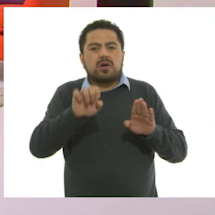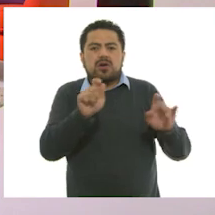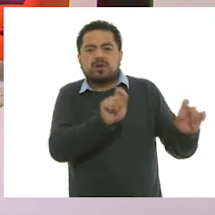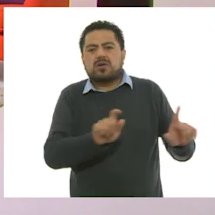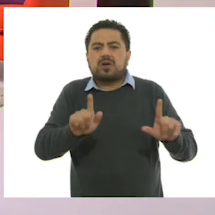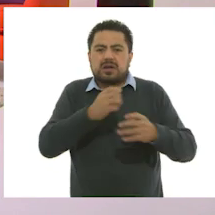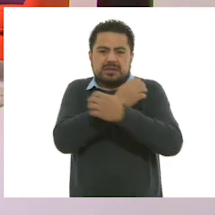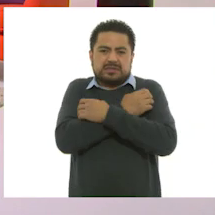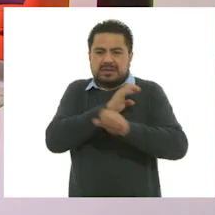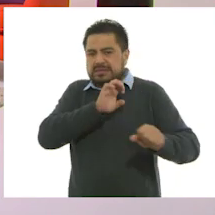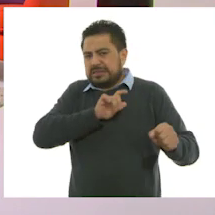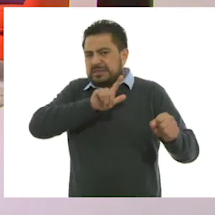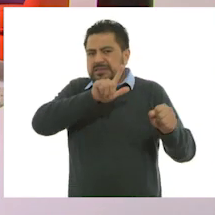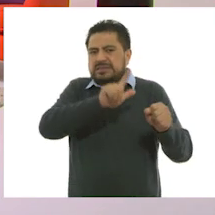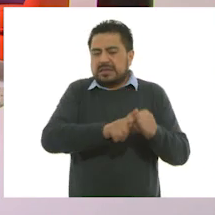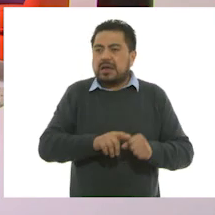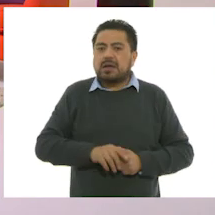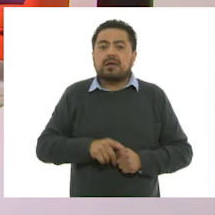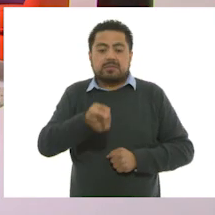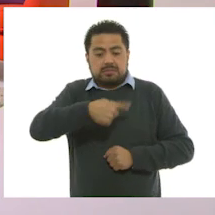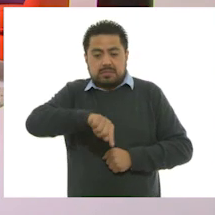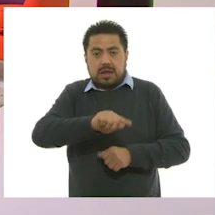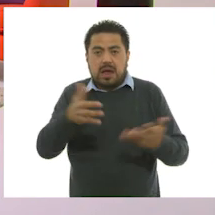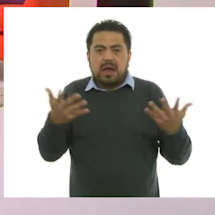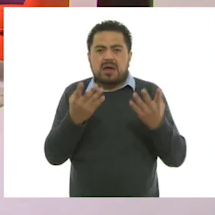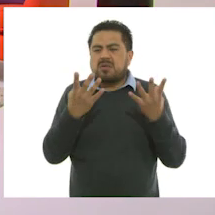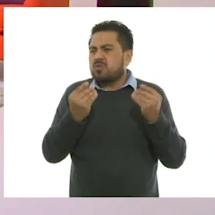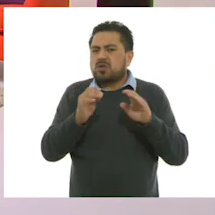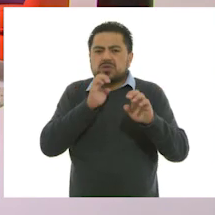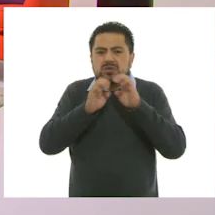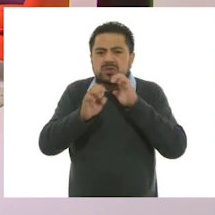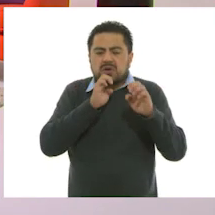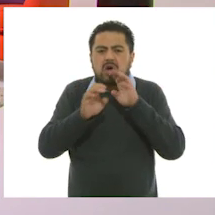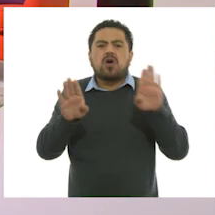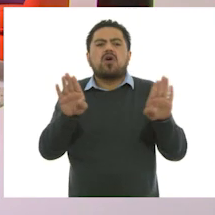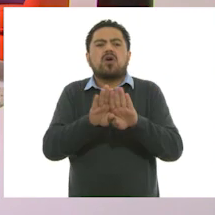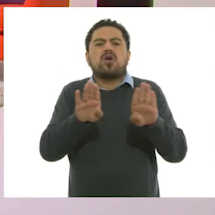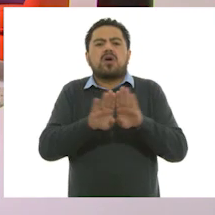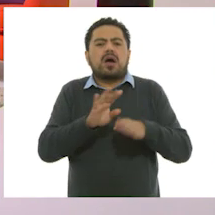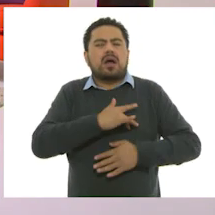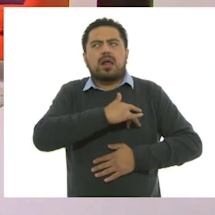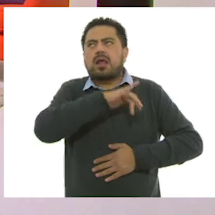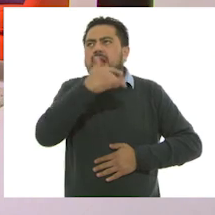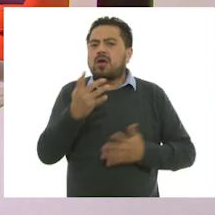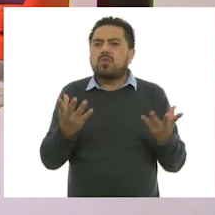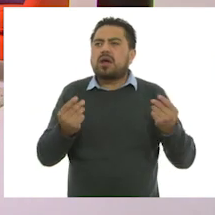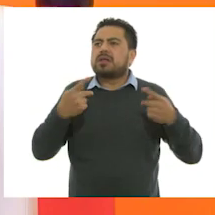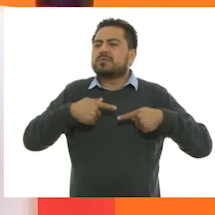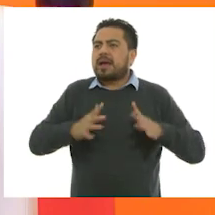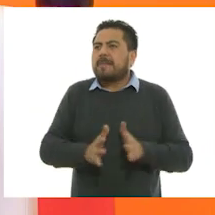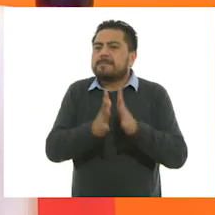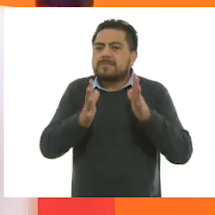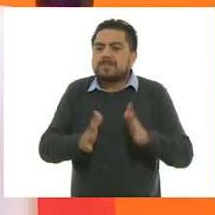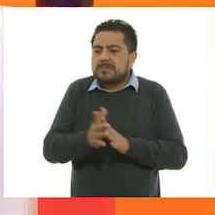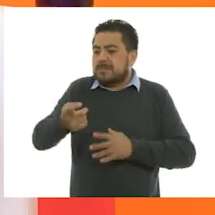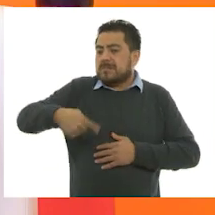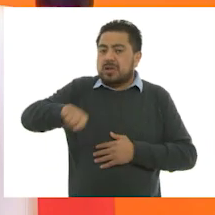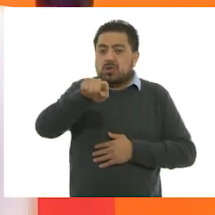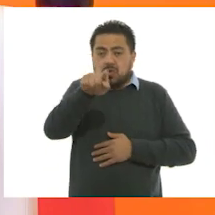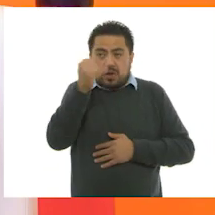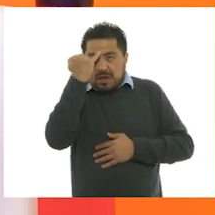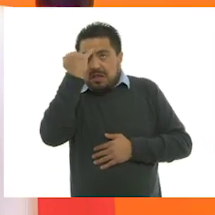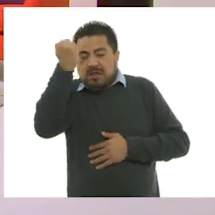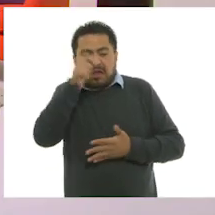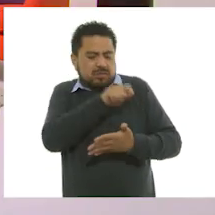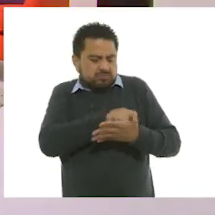de educación especial, Adriana, has realizado muchas entrevistas. ¿Cómo se elaboran? ¿Cuántas personas participan? Tus ideas las